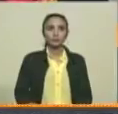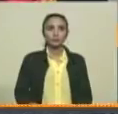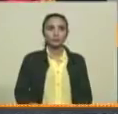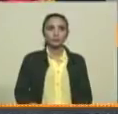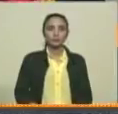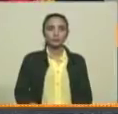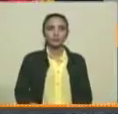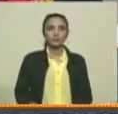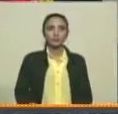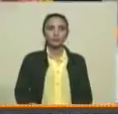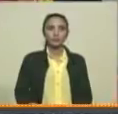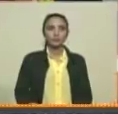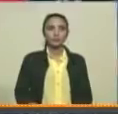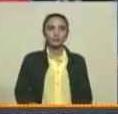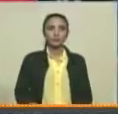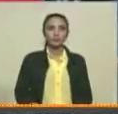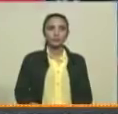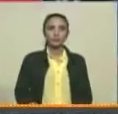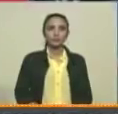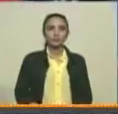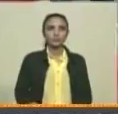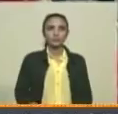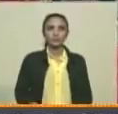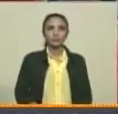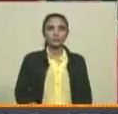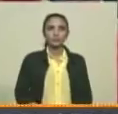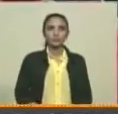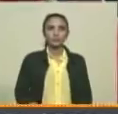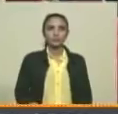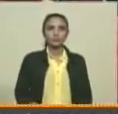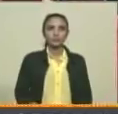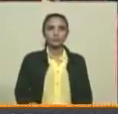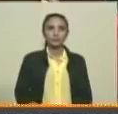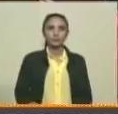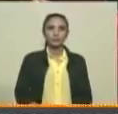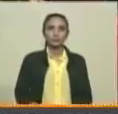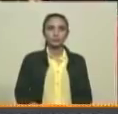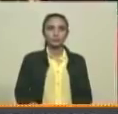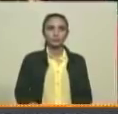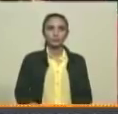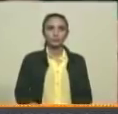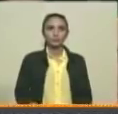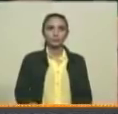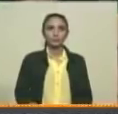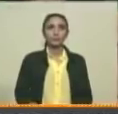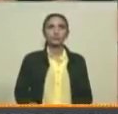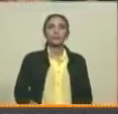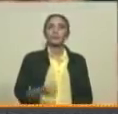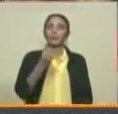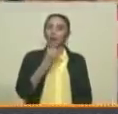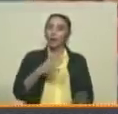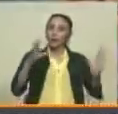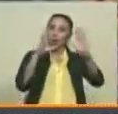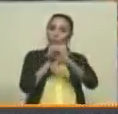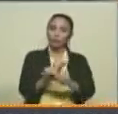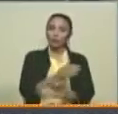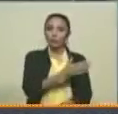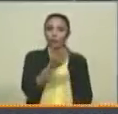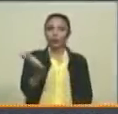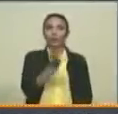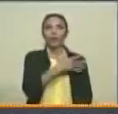Johnny, te felicito. Gracias. Elías Jagua Milano. Buenas noches, compañero presidente. Buenas